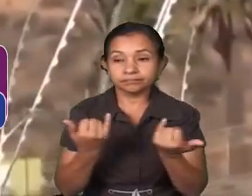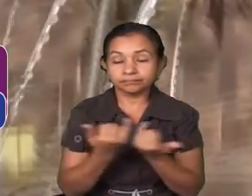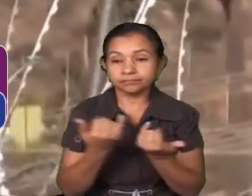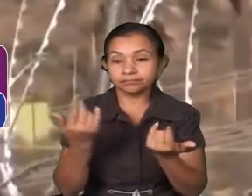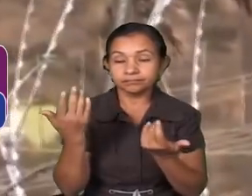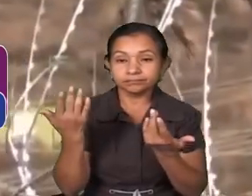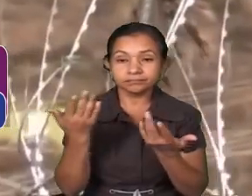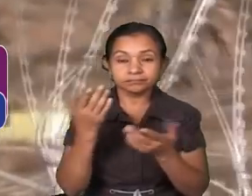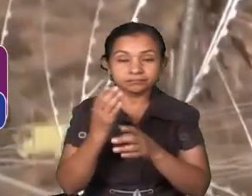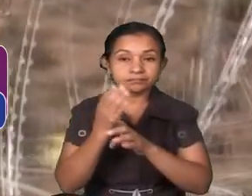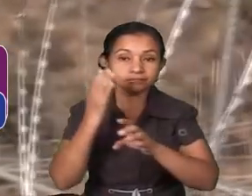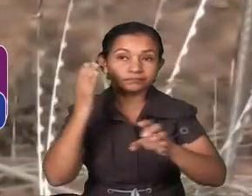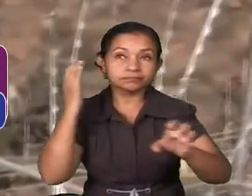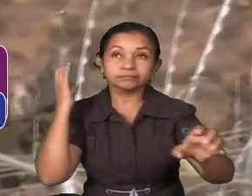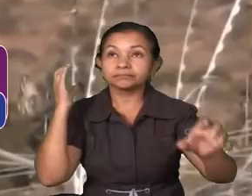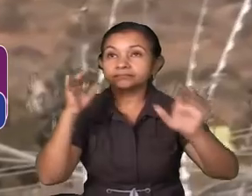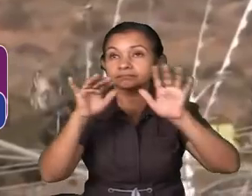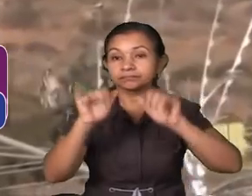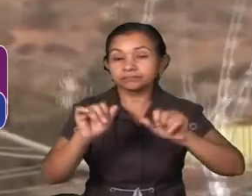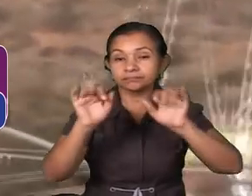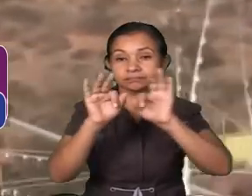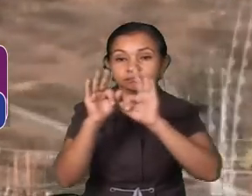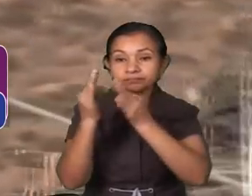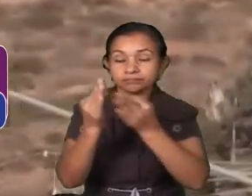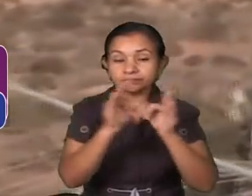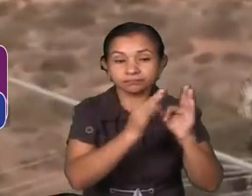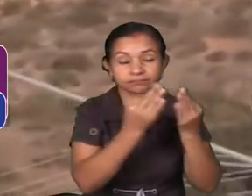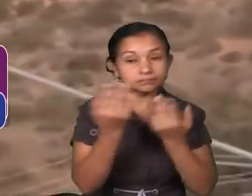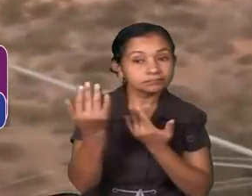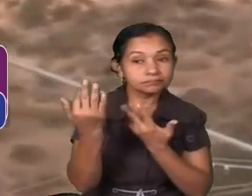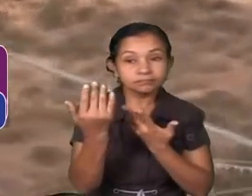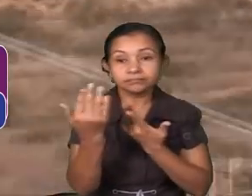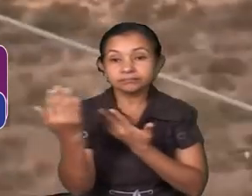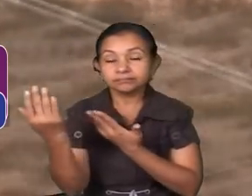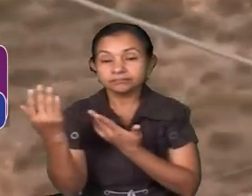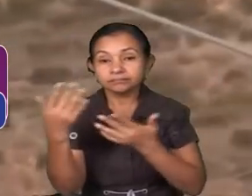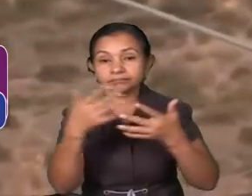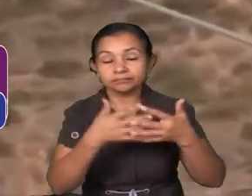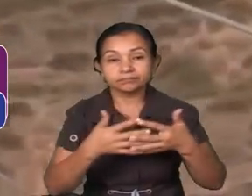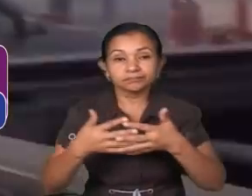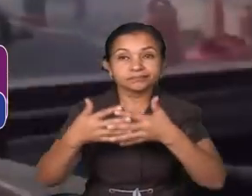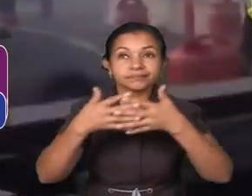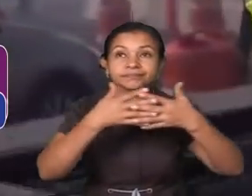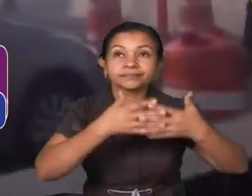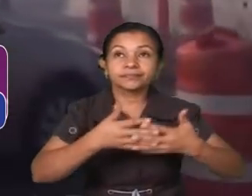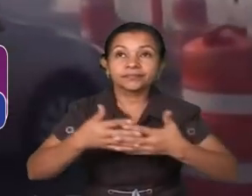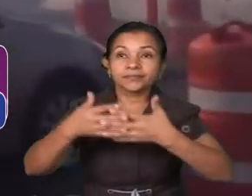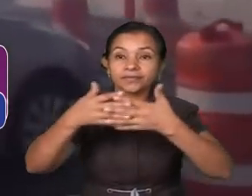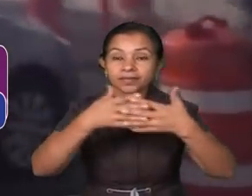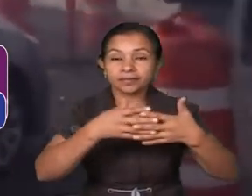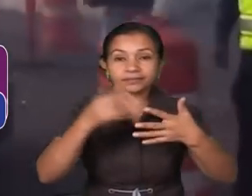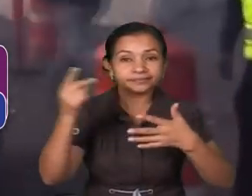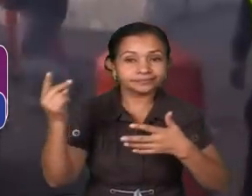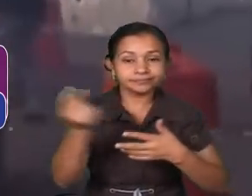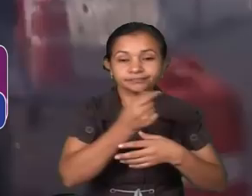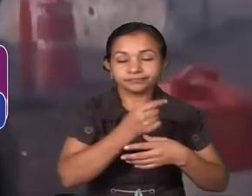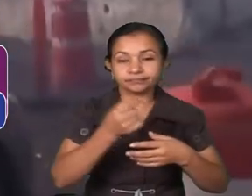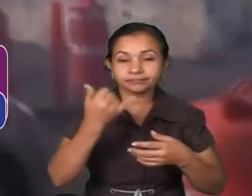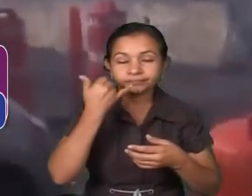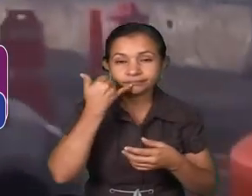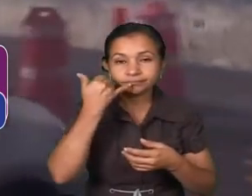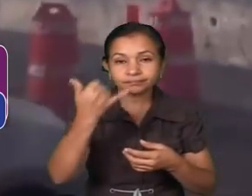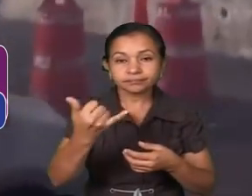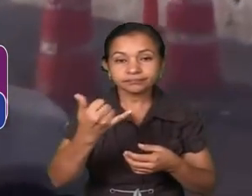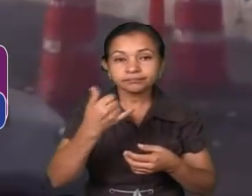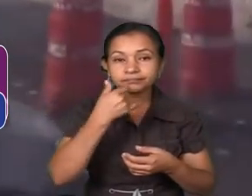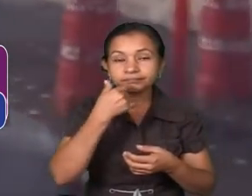tomar un autobús, o ya tenían familias que los estaban esperando precisamente en suelo americano, y la respuesta fue inmediatamente una llamada telefónica en